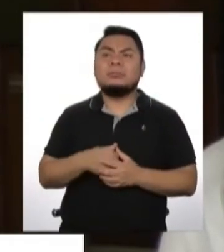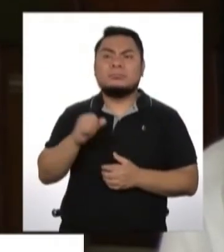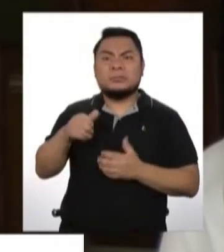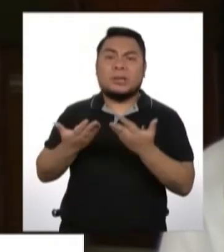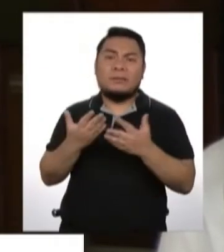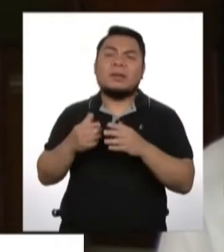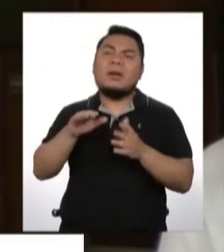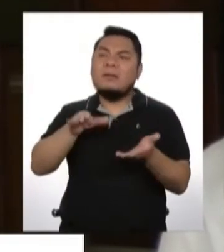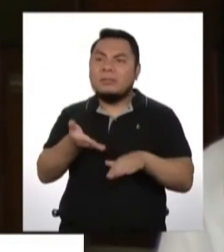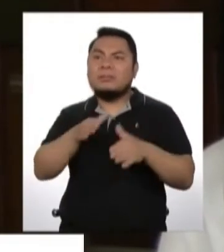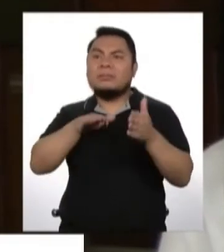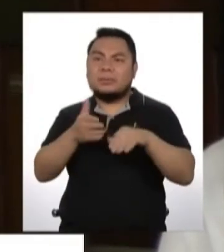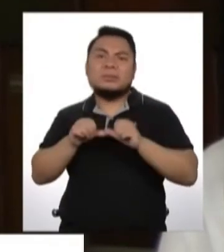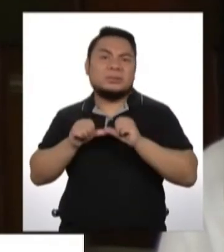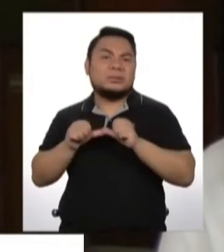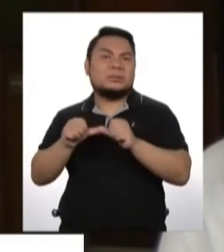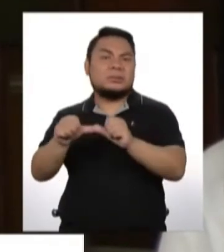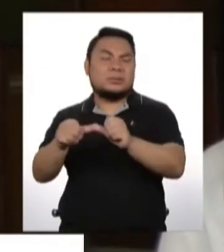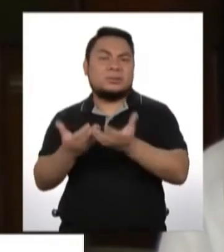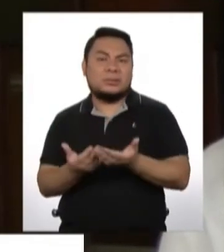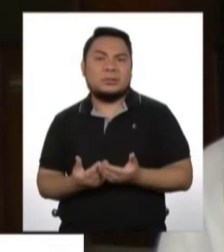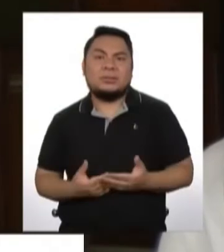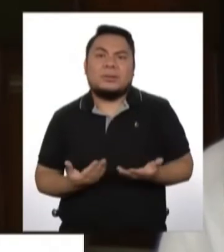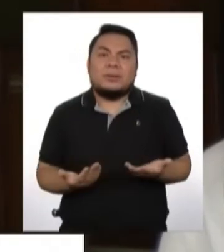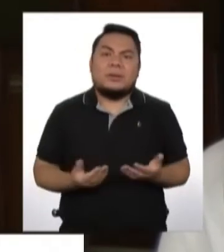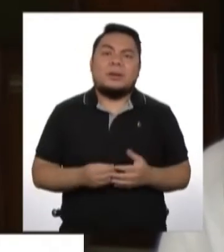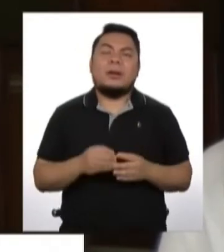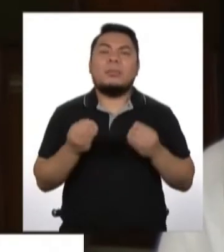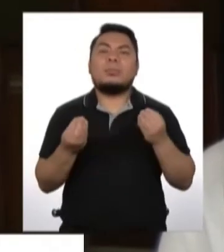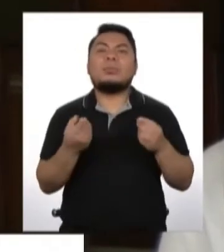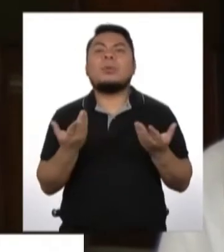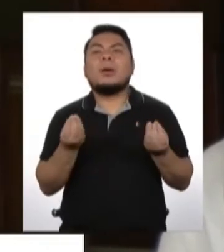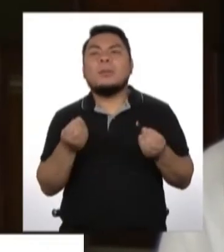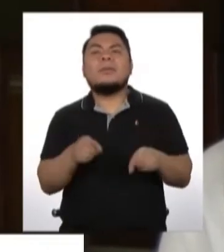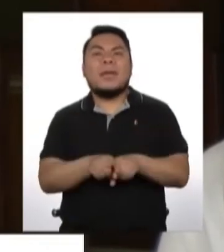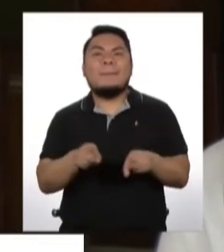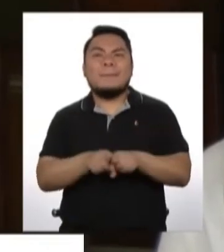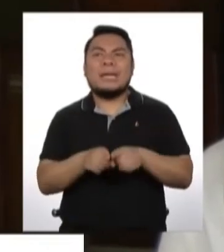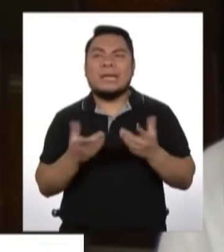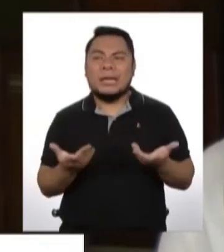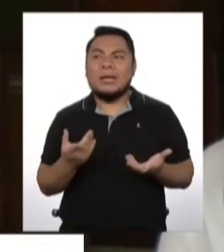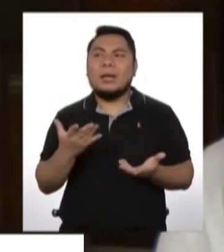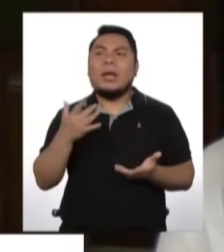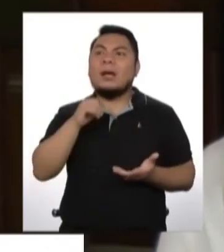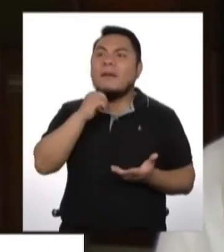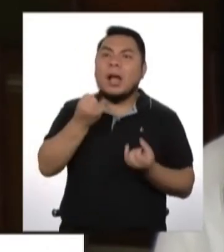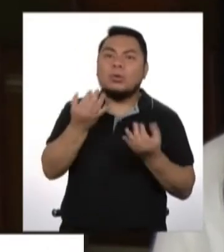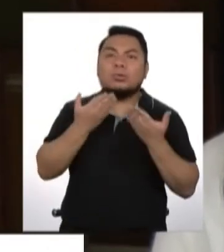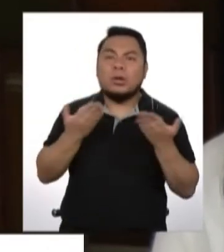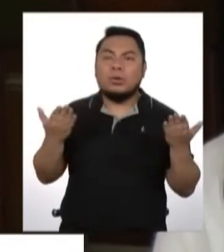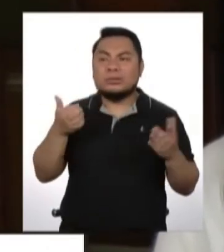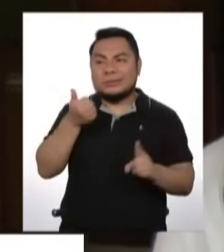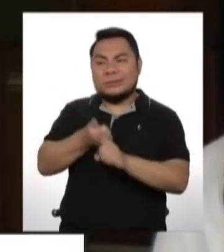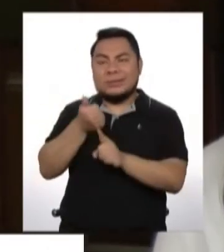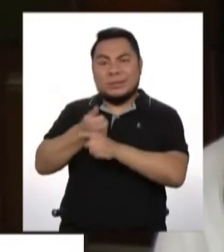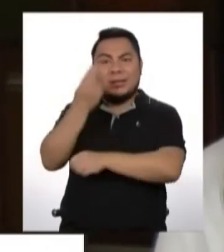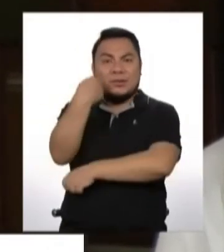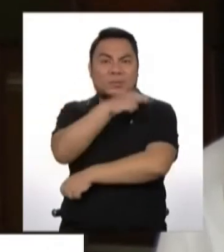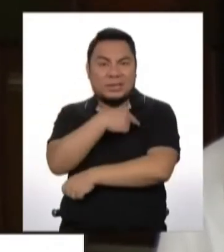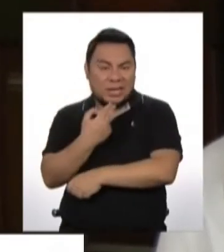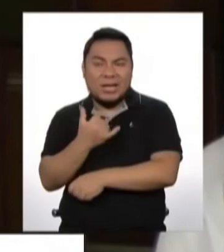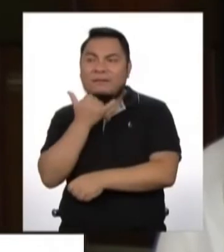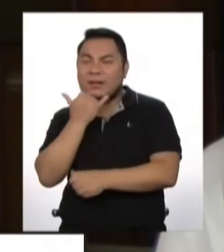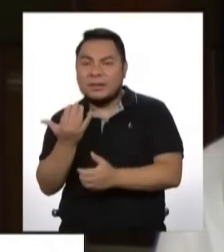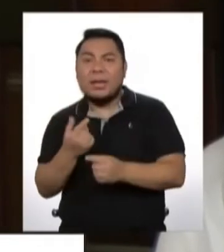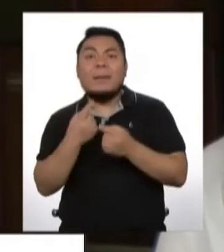fallecimientos, tanto por las debilidades del sistema como por la violencia con que este virus ataca a